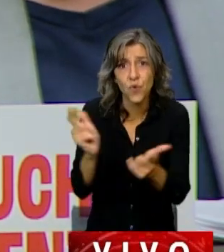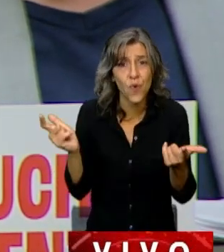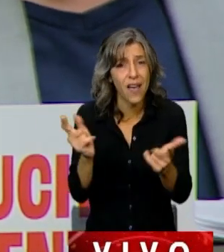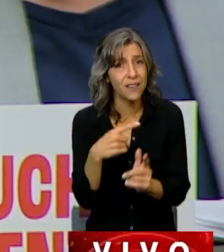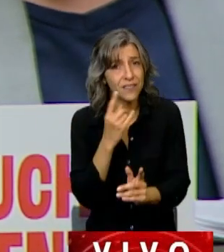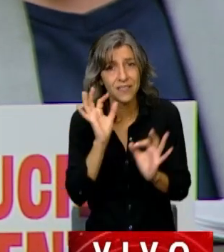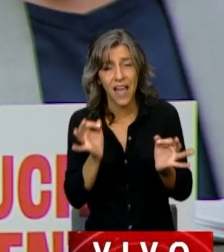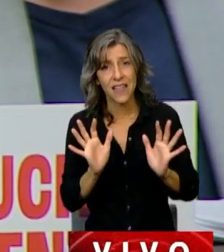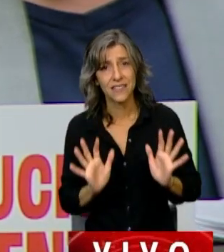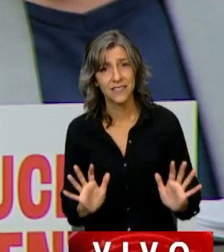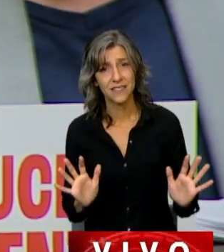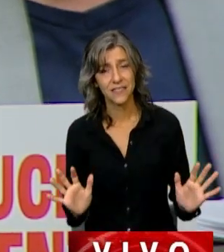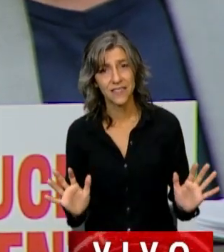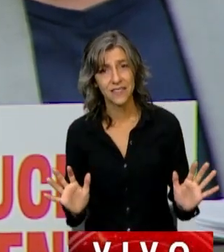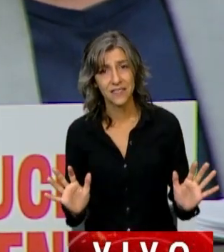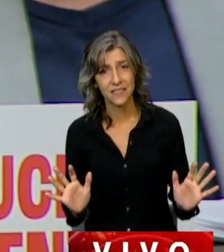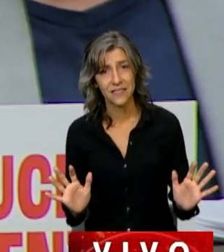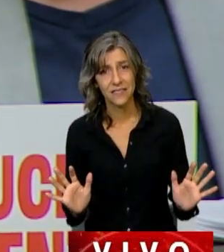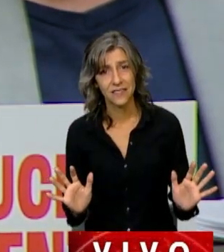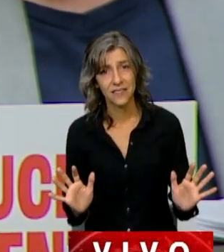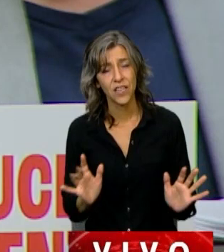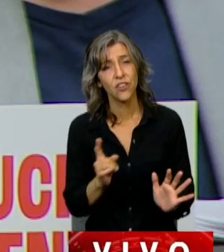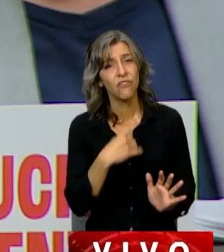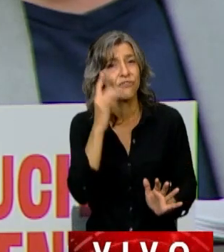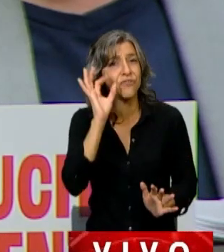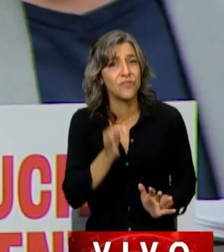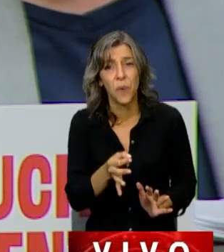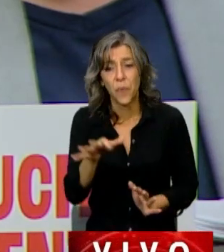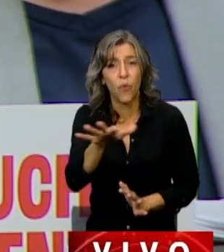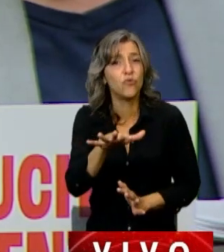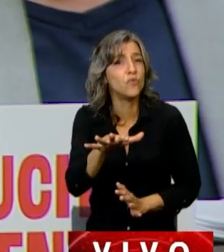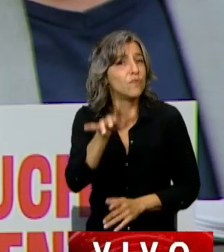la pandemia, son un sector